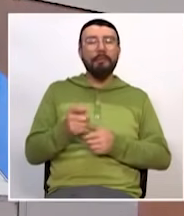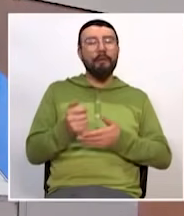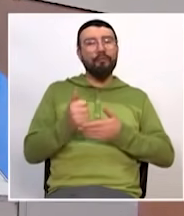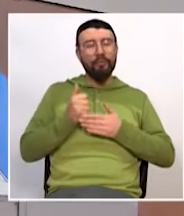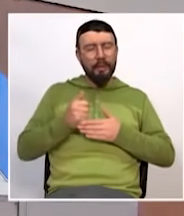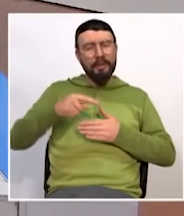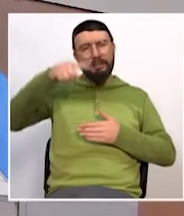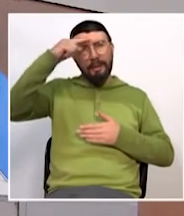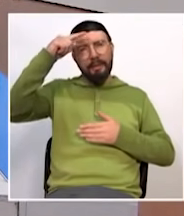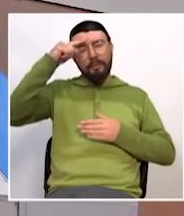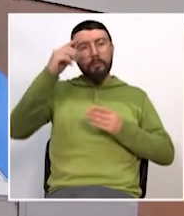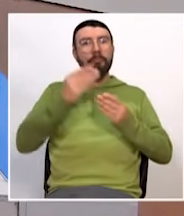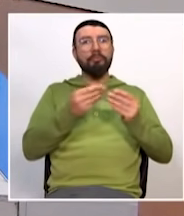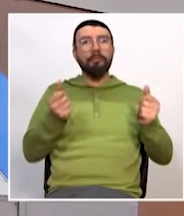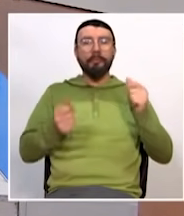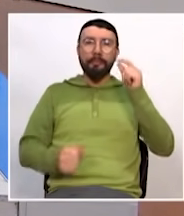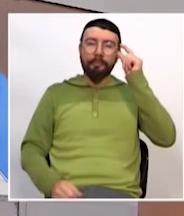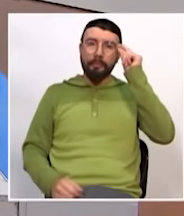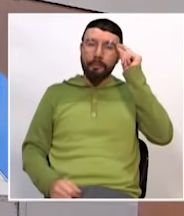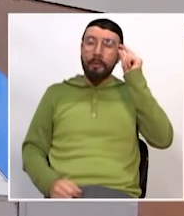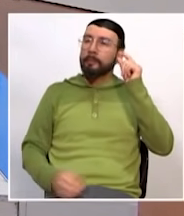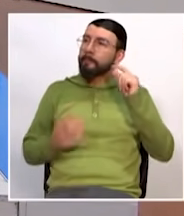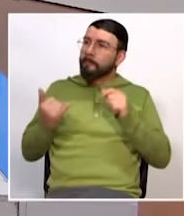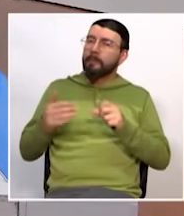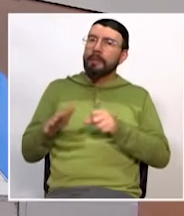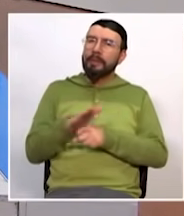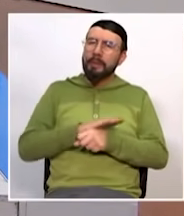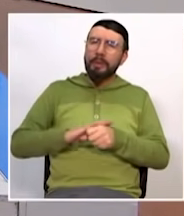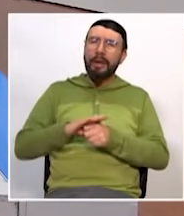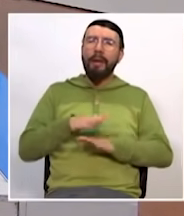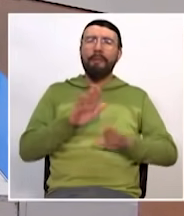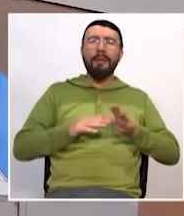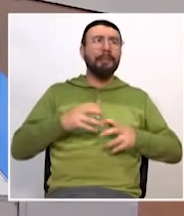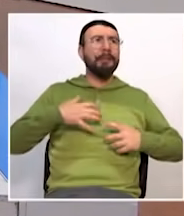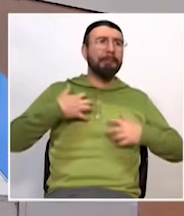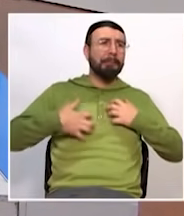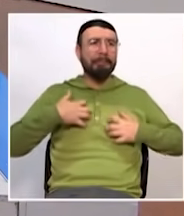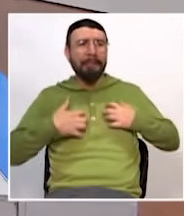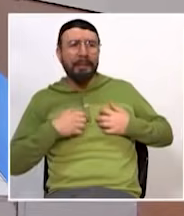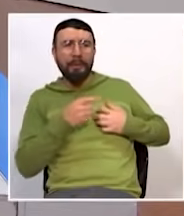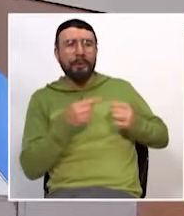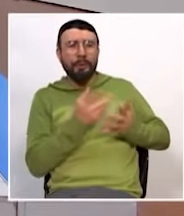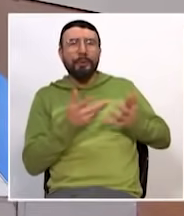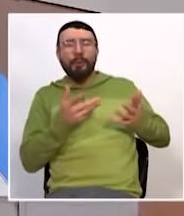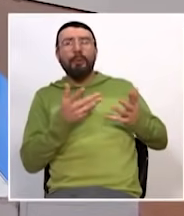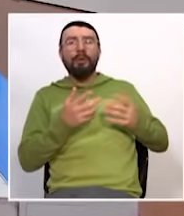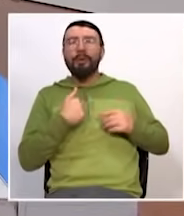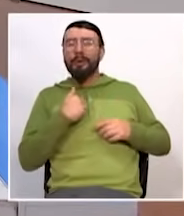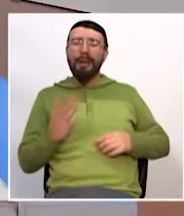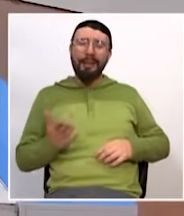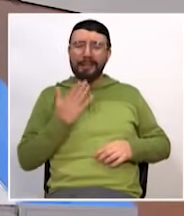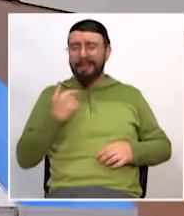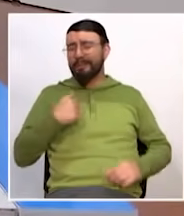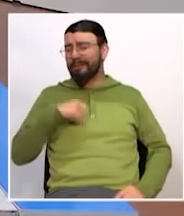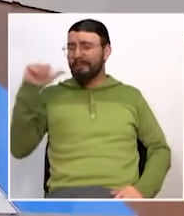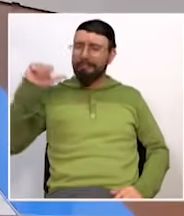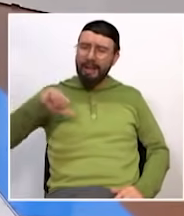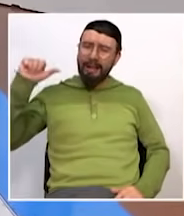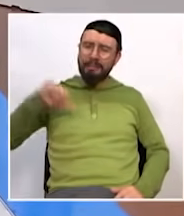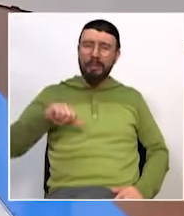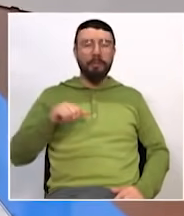hay muchas situaciones de fobias de comportamientos que tenemos que haciendo